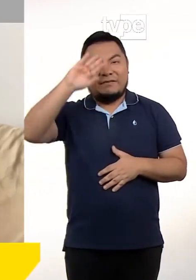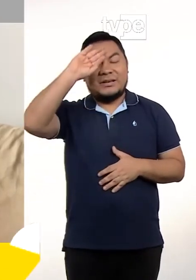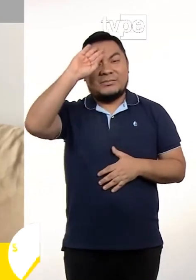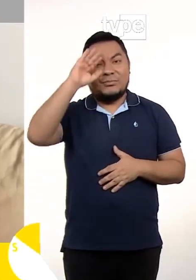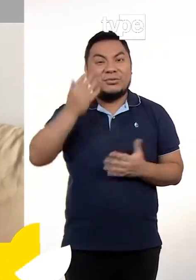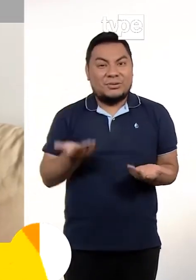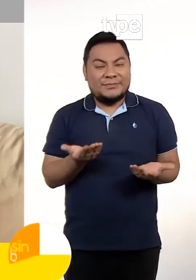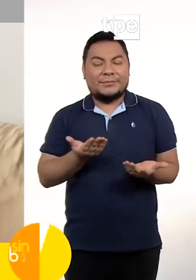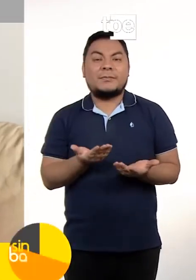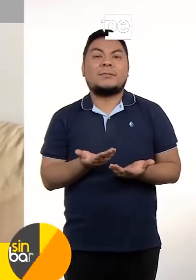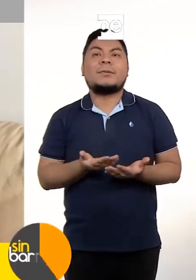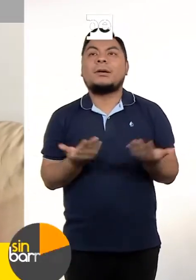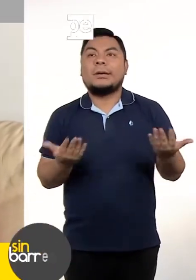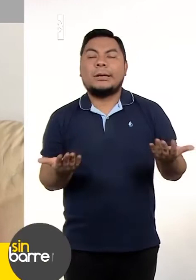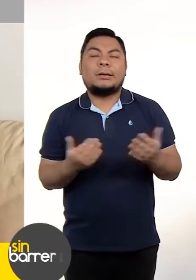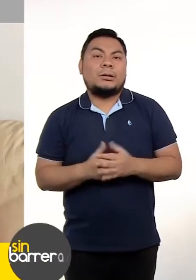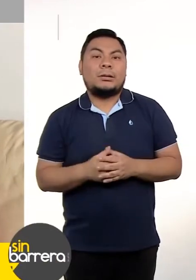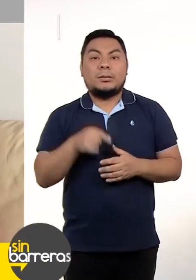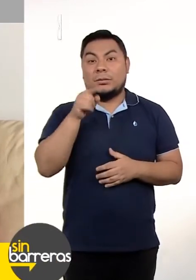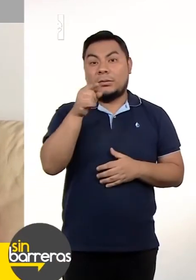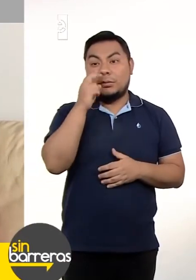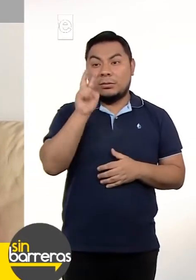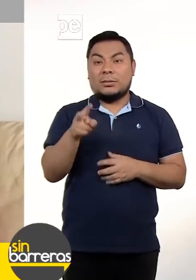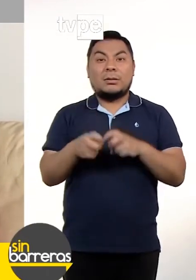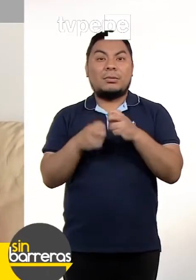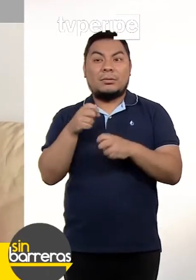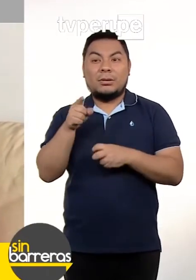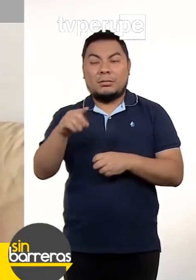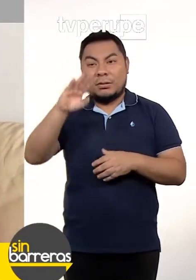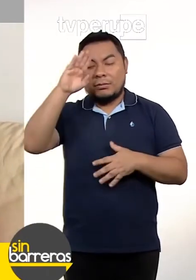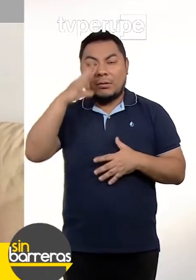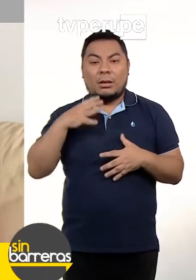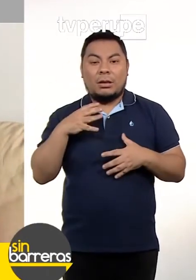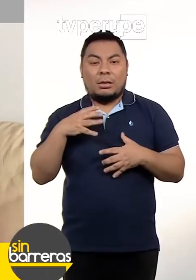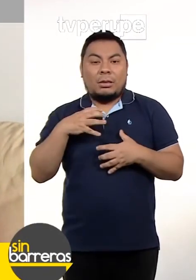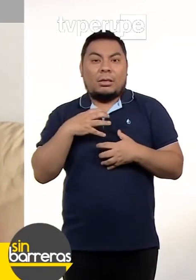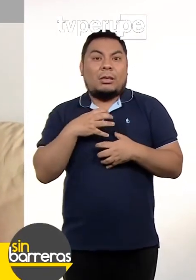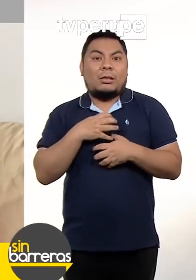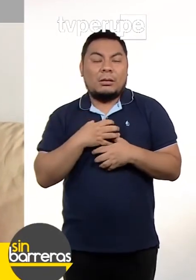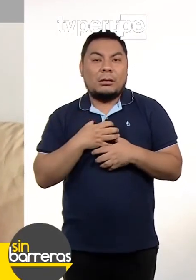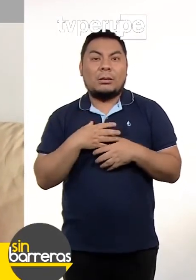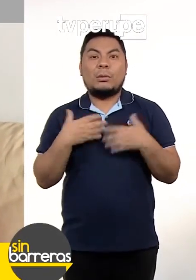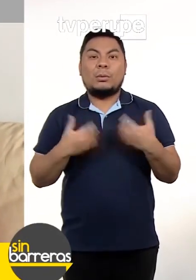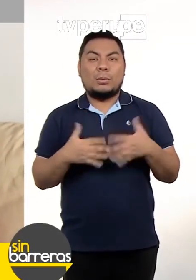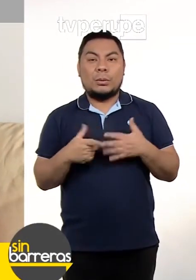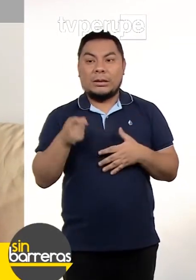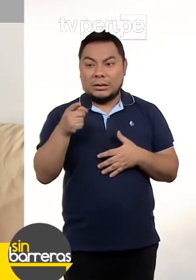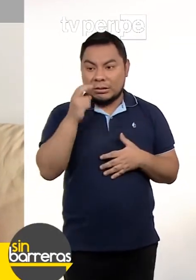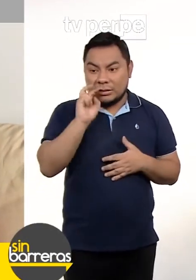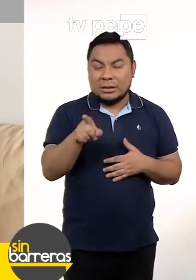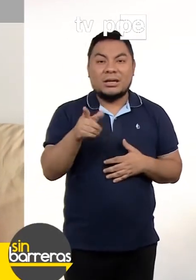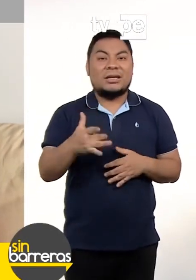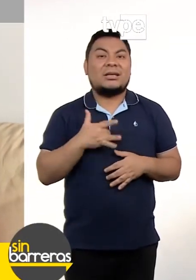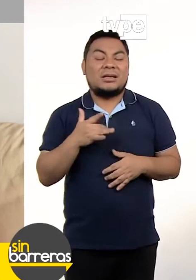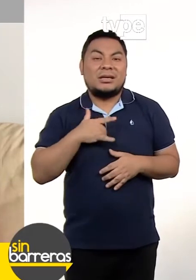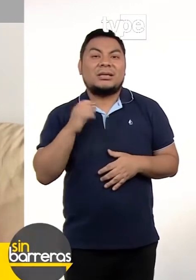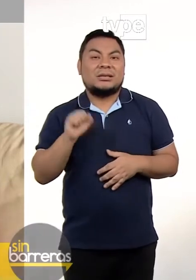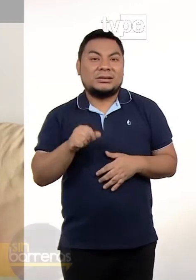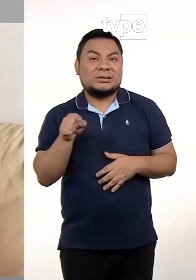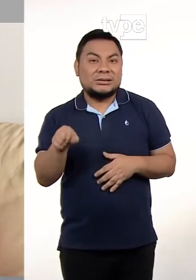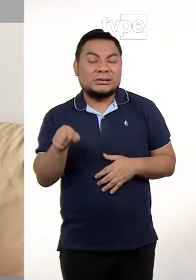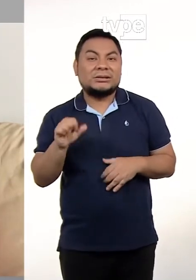si es que están enfermos. Ahora, si el problema se agudiza, ahí vamos a sentir que ellos